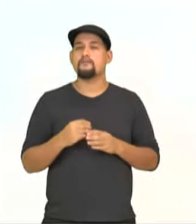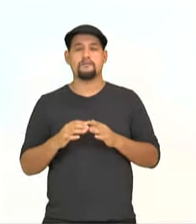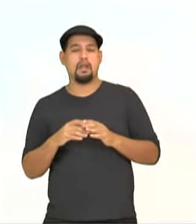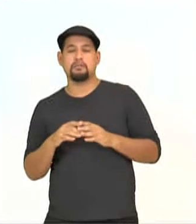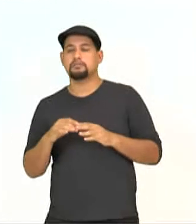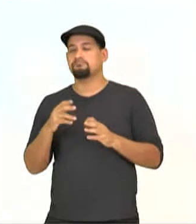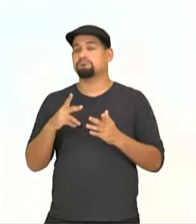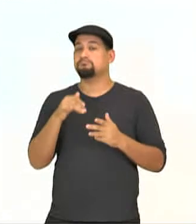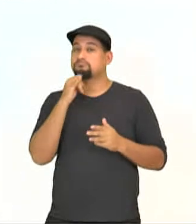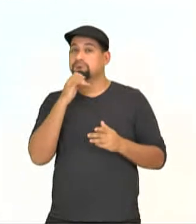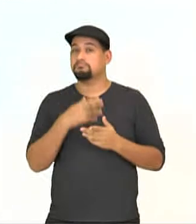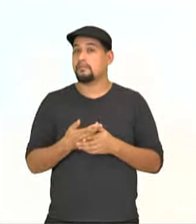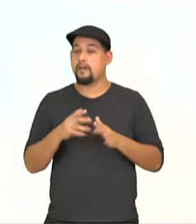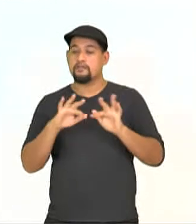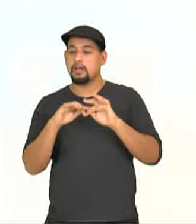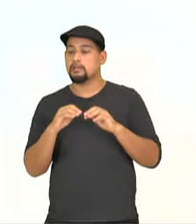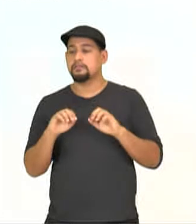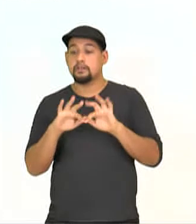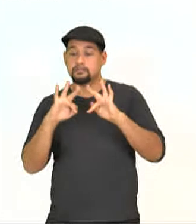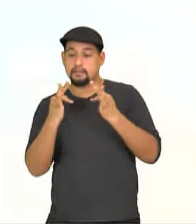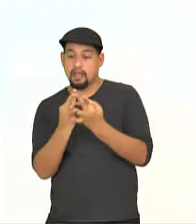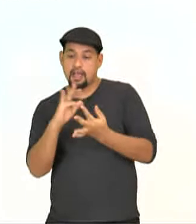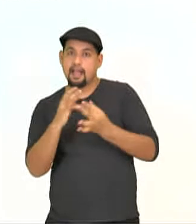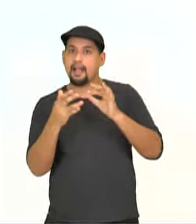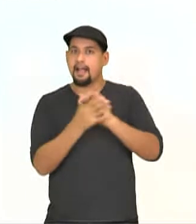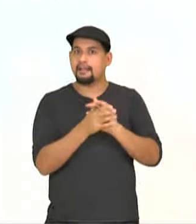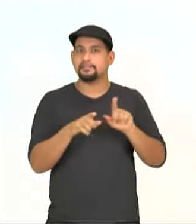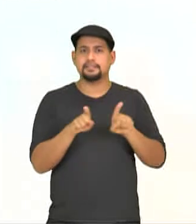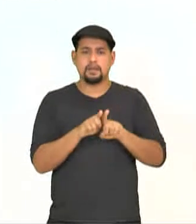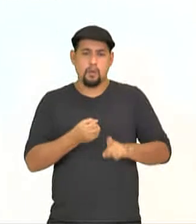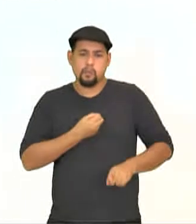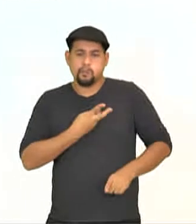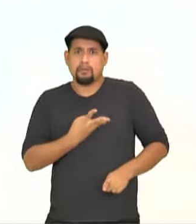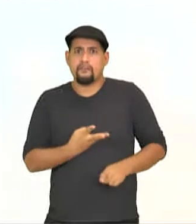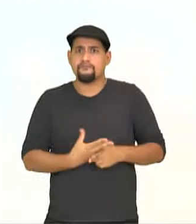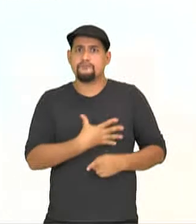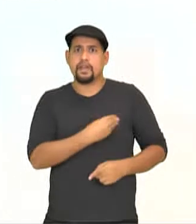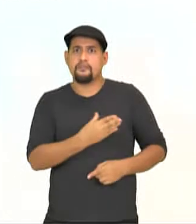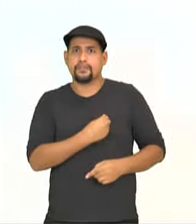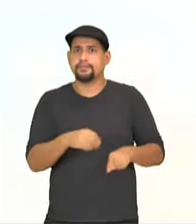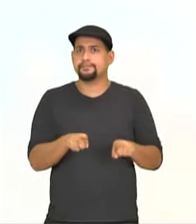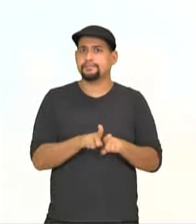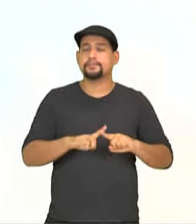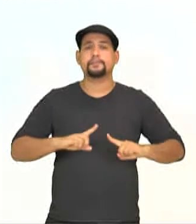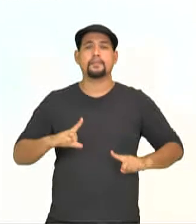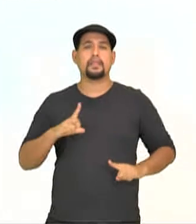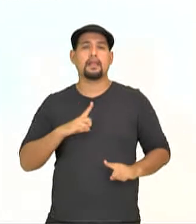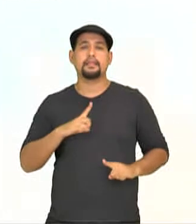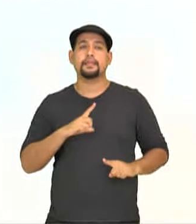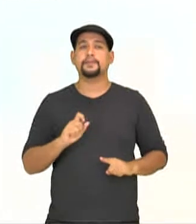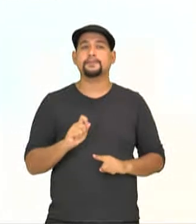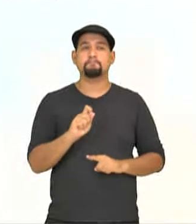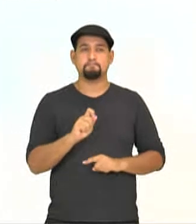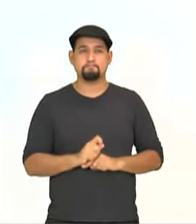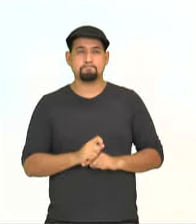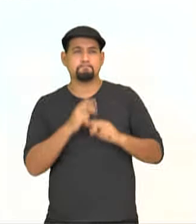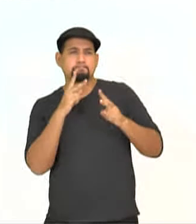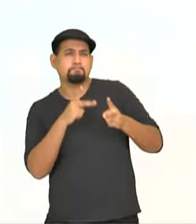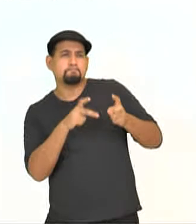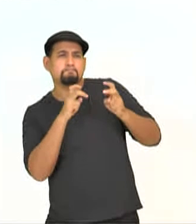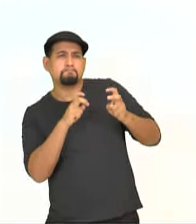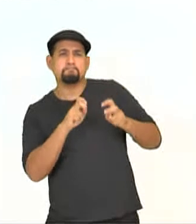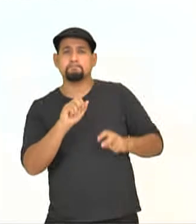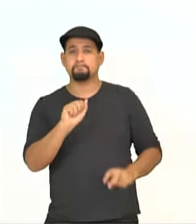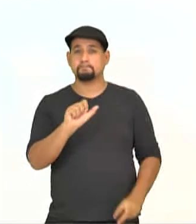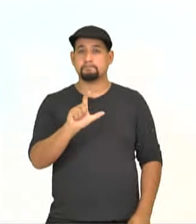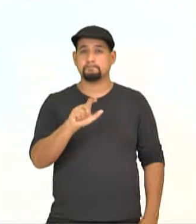se casan y forman una familia más que numerosa. El almirante Frank Quaid, un